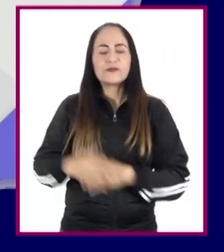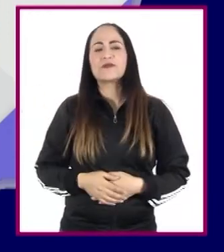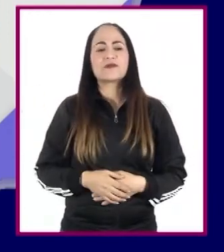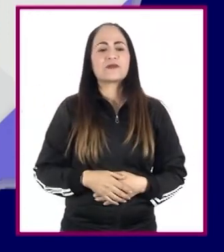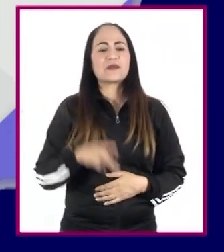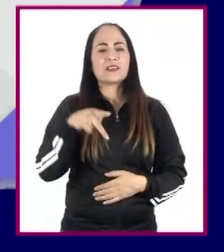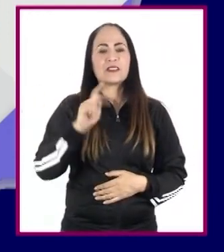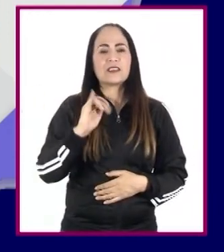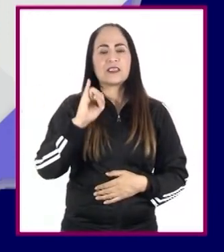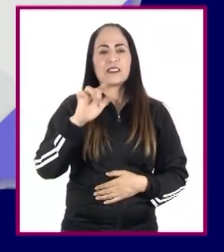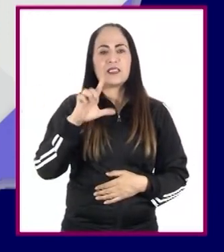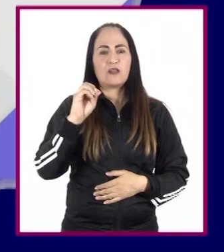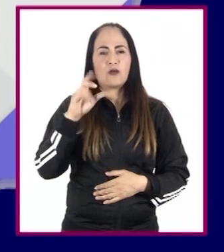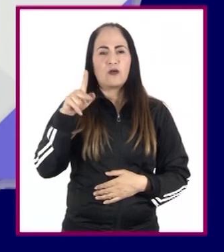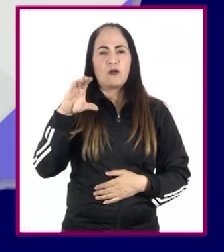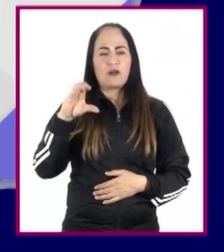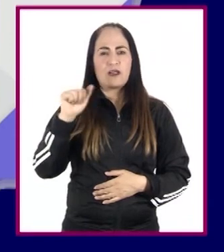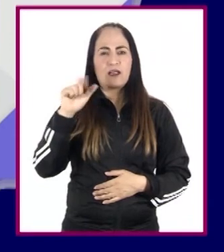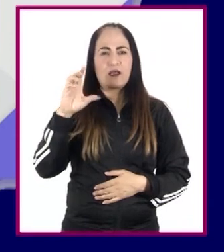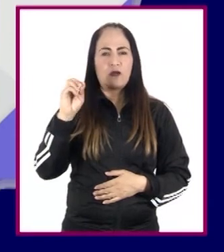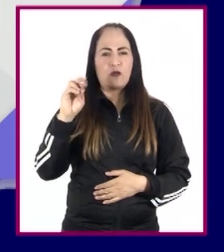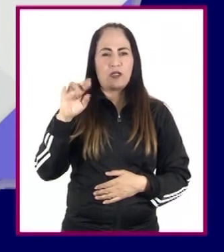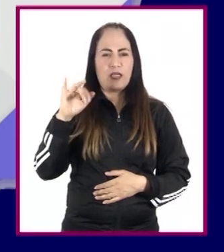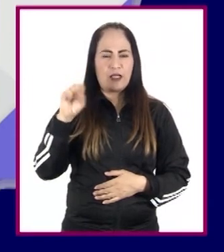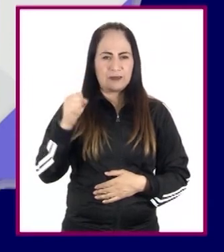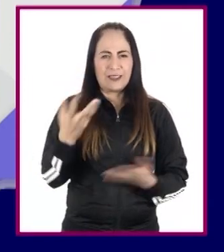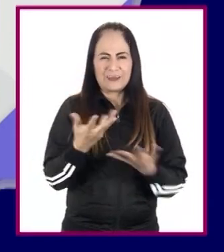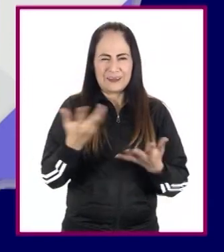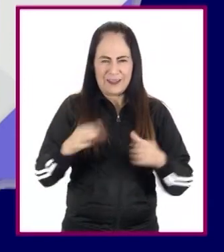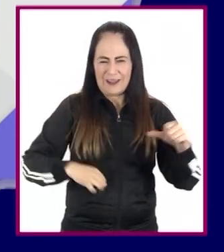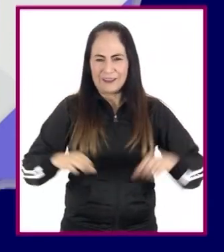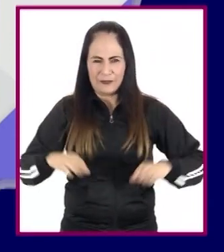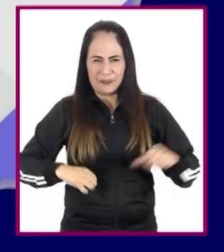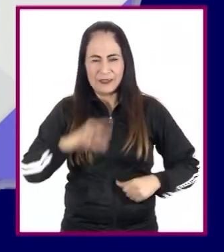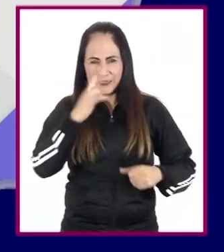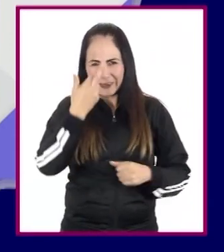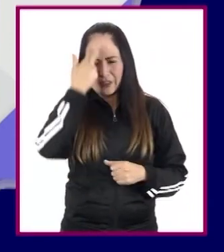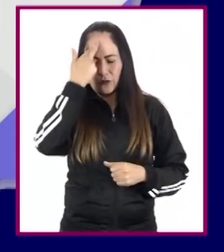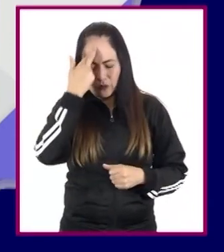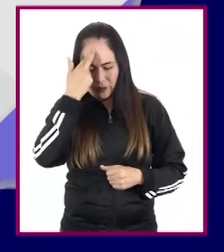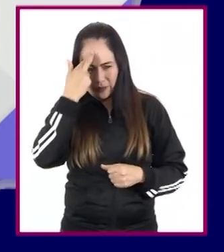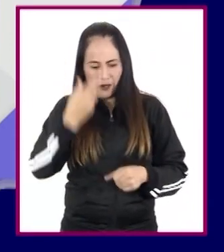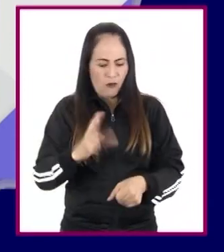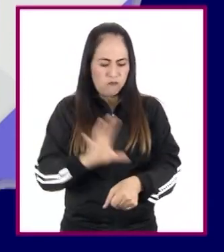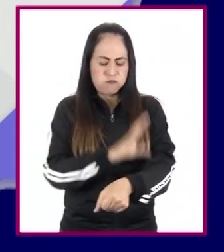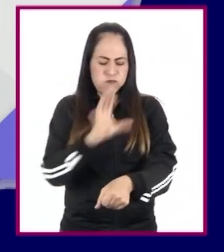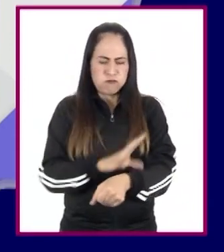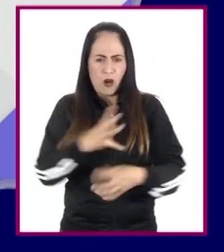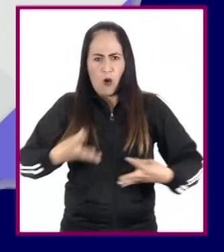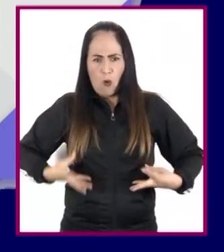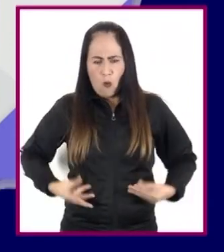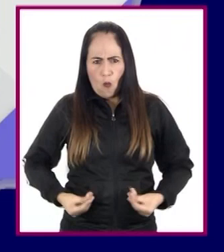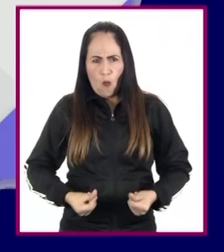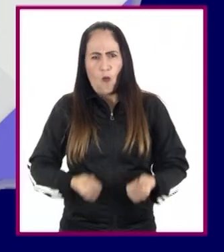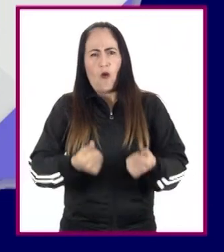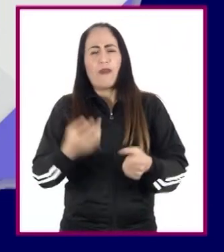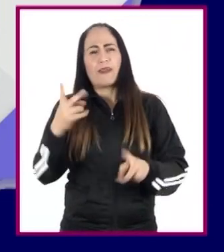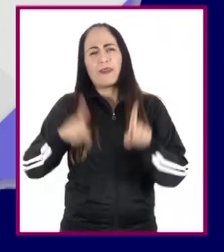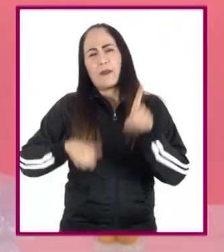kilocalorías necesarias para estas actividades. Recuerden que nuestro consumo energético debe estar en función de nuestra actividad